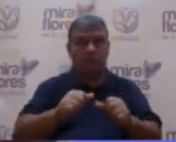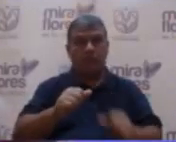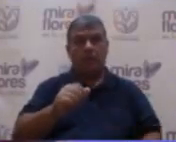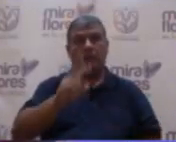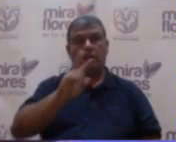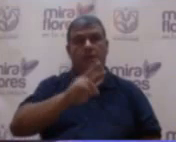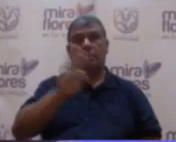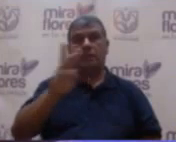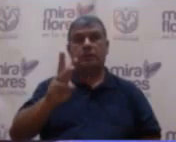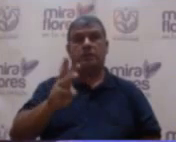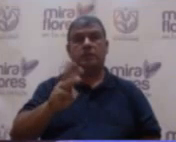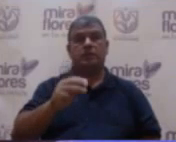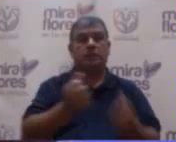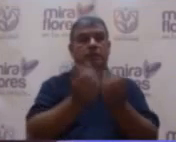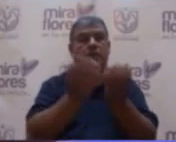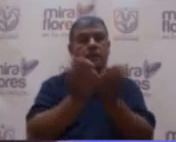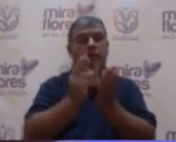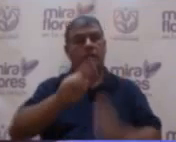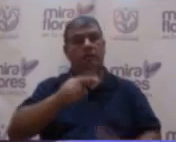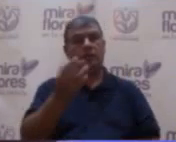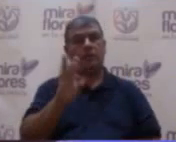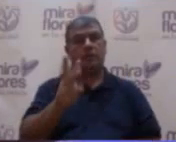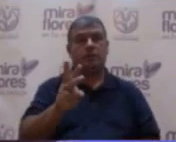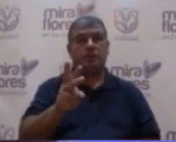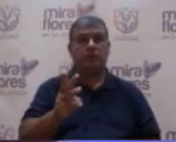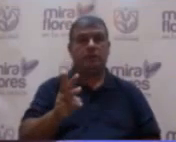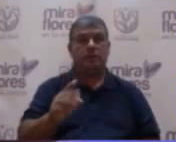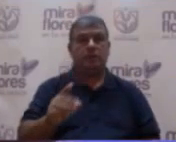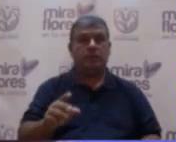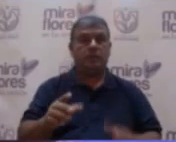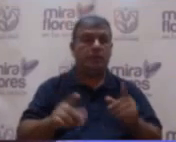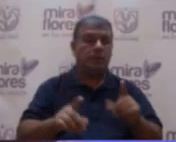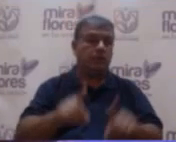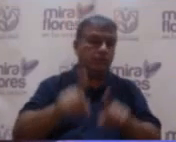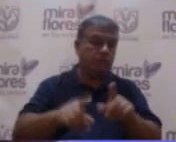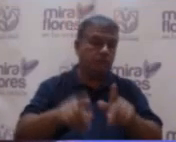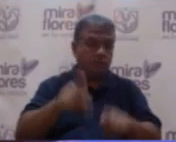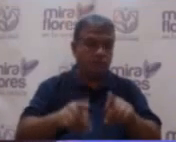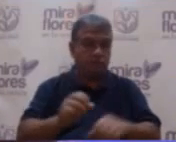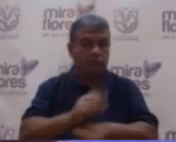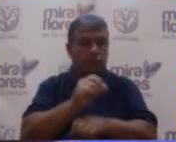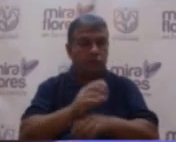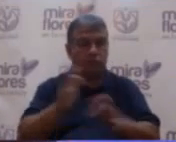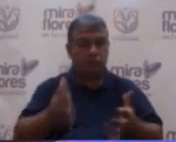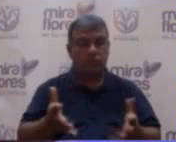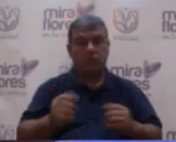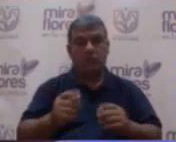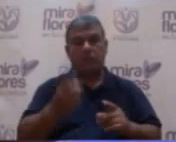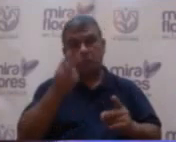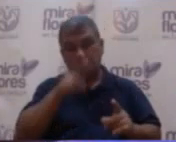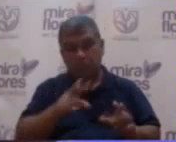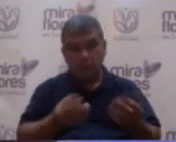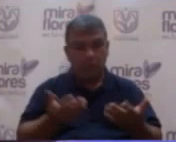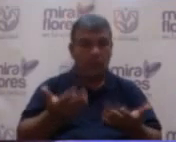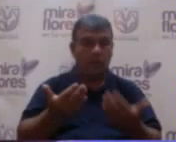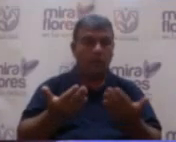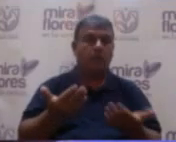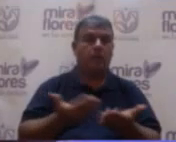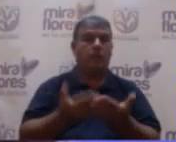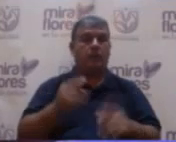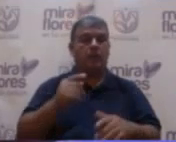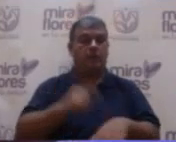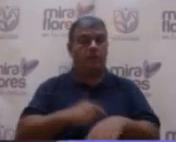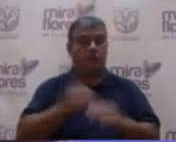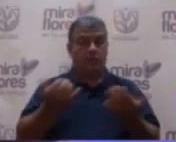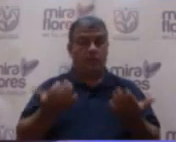fecha 26 de abril del año 2016. Aquellos miembros del Consejo que tengan alguna observación, por favor, este es el momento de